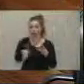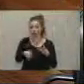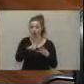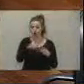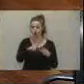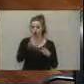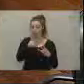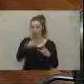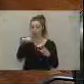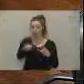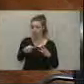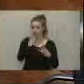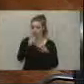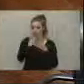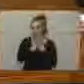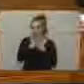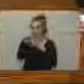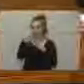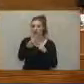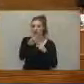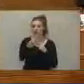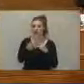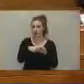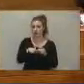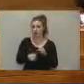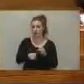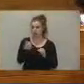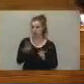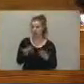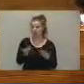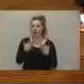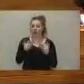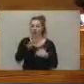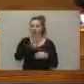a 3 para el curso que viene. Gracias, señora consejera. Señor Prendes.